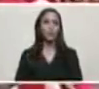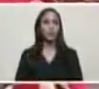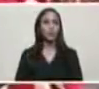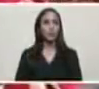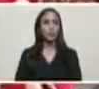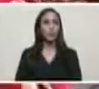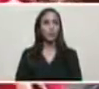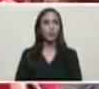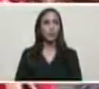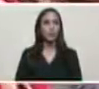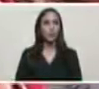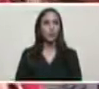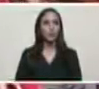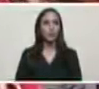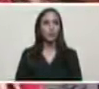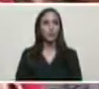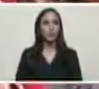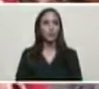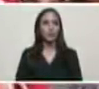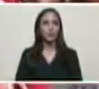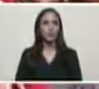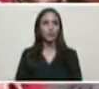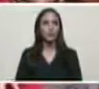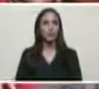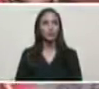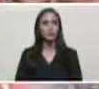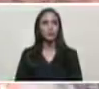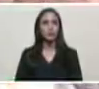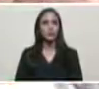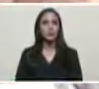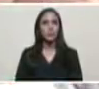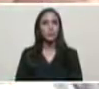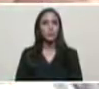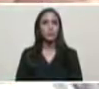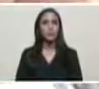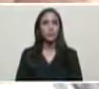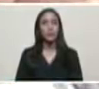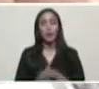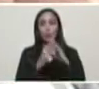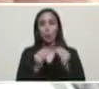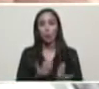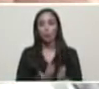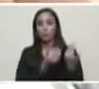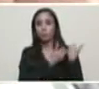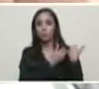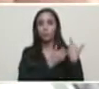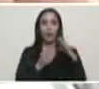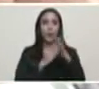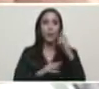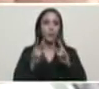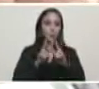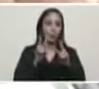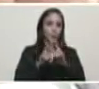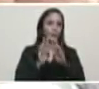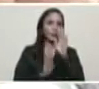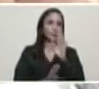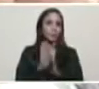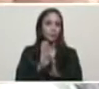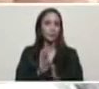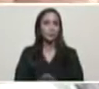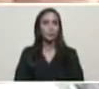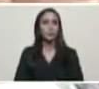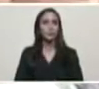comunal a su vez promover la instalación de una casa de justicia y paz en los urbanismos de la gran misión vivienda